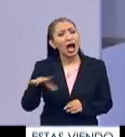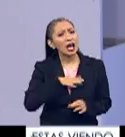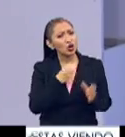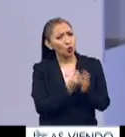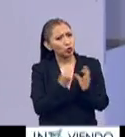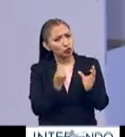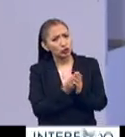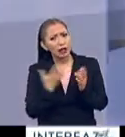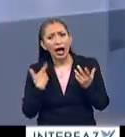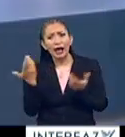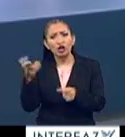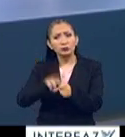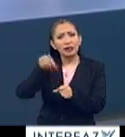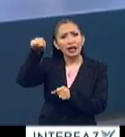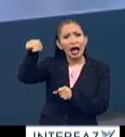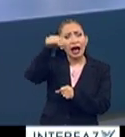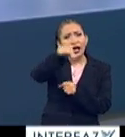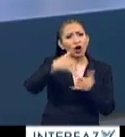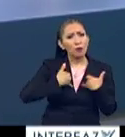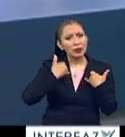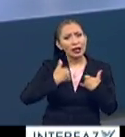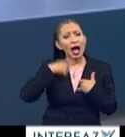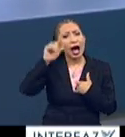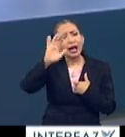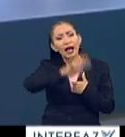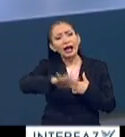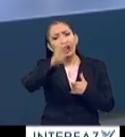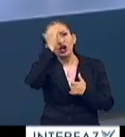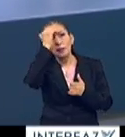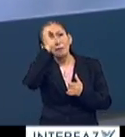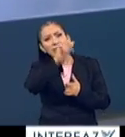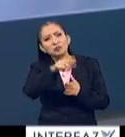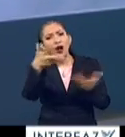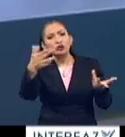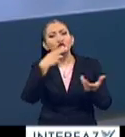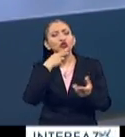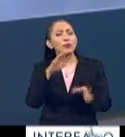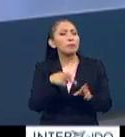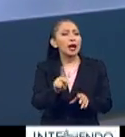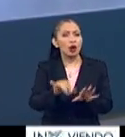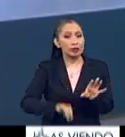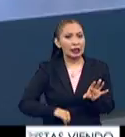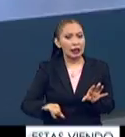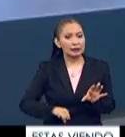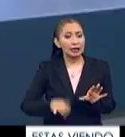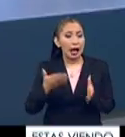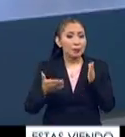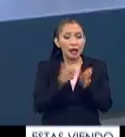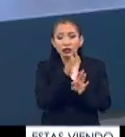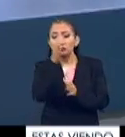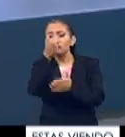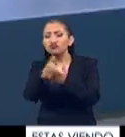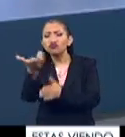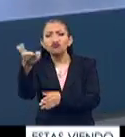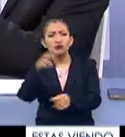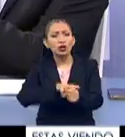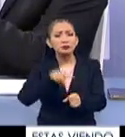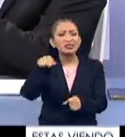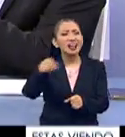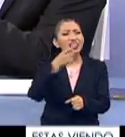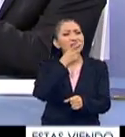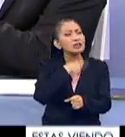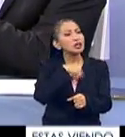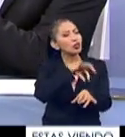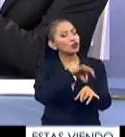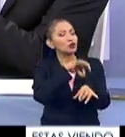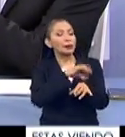hay residentes ahí en el hospital, hay áreas del conocimiento que ustedes mismos van aplicando. A ver, pero es interesante, a veces vamos a los hospitales y nos dicen